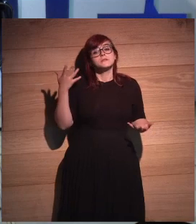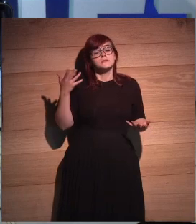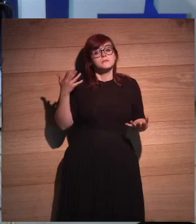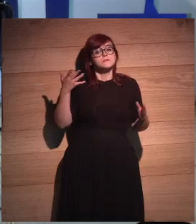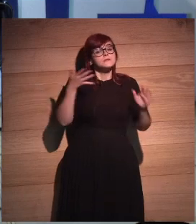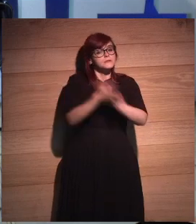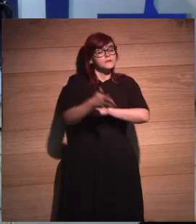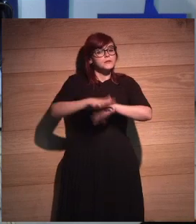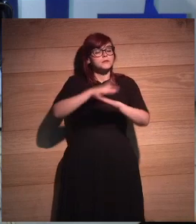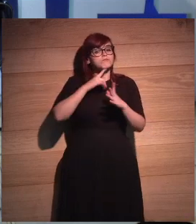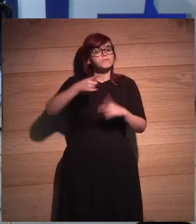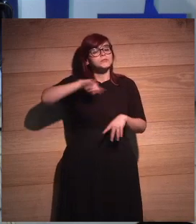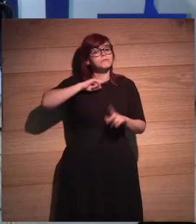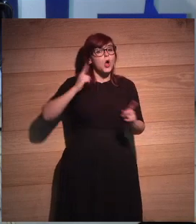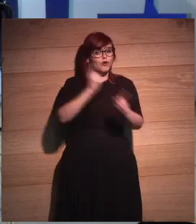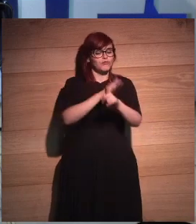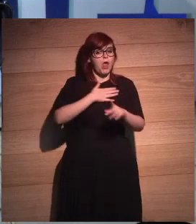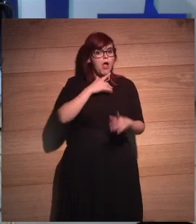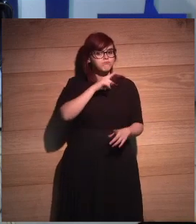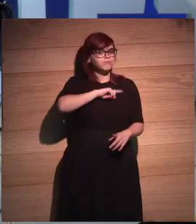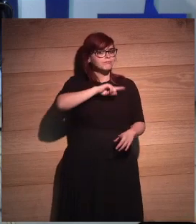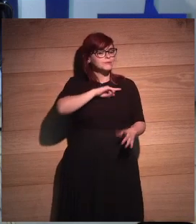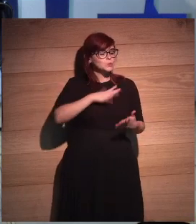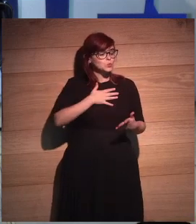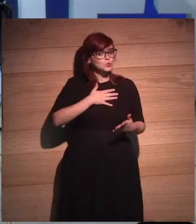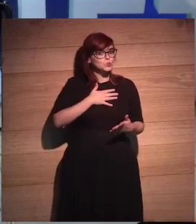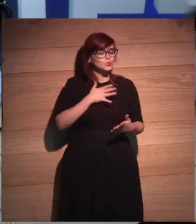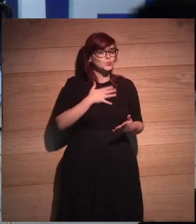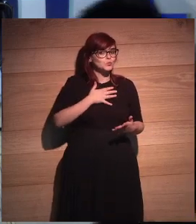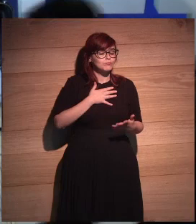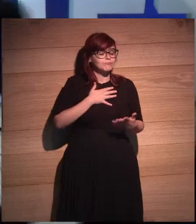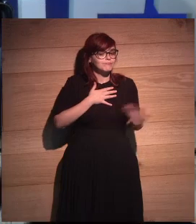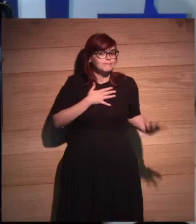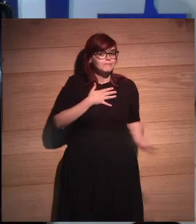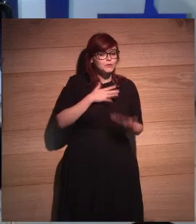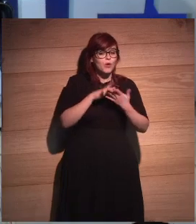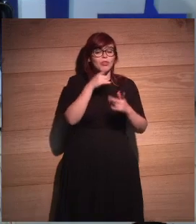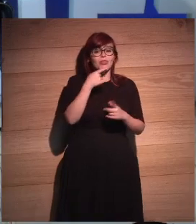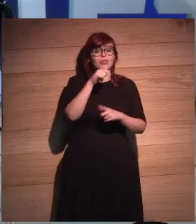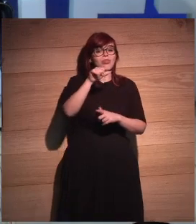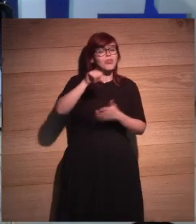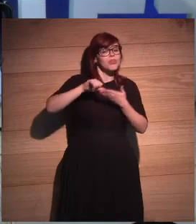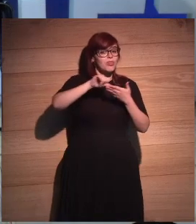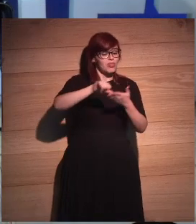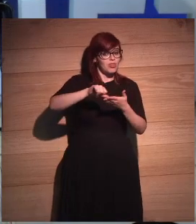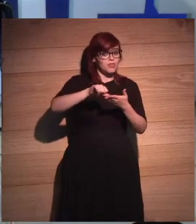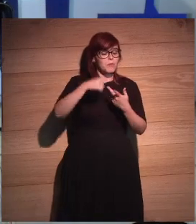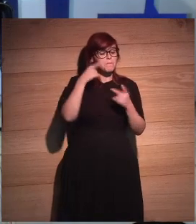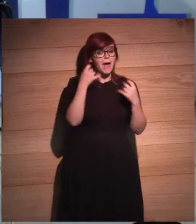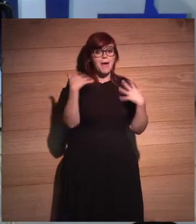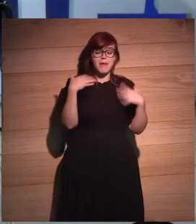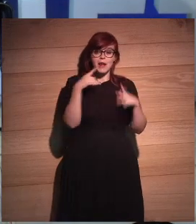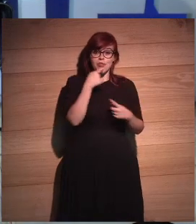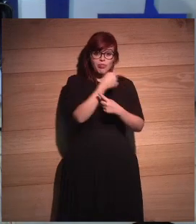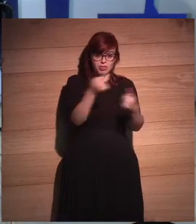reafirma más un poco cómo va en contra de nuestras creencias, ¿no? Y sobre lo que decías de ciudadanos, me alegro de que lo